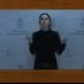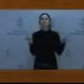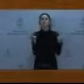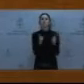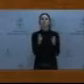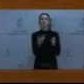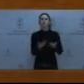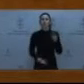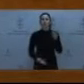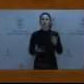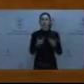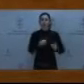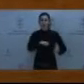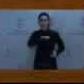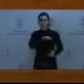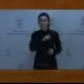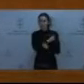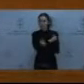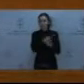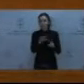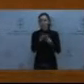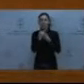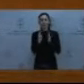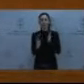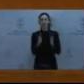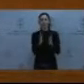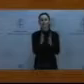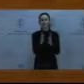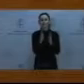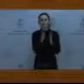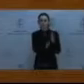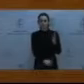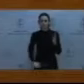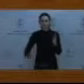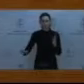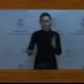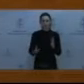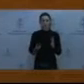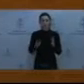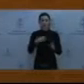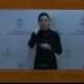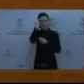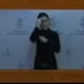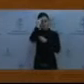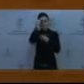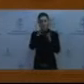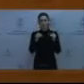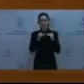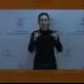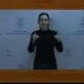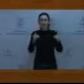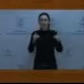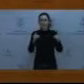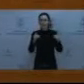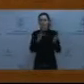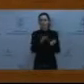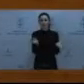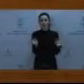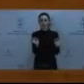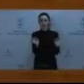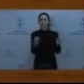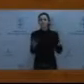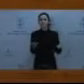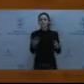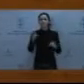España, con especial gravedad en la etapa de educación infantil. Creo que la equiparación no se da. Y allá